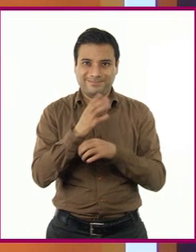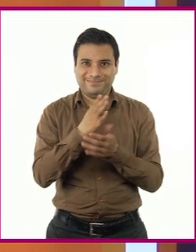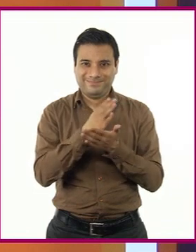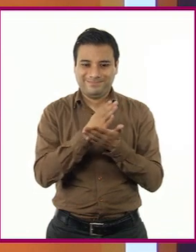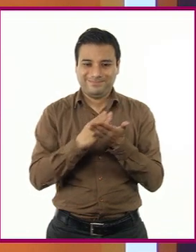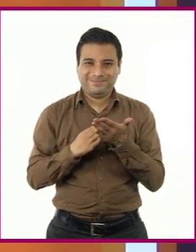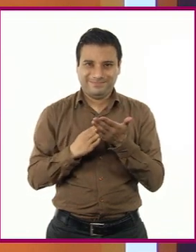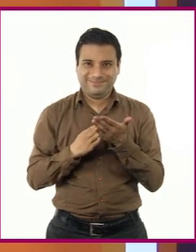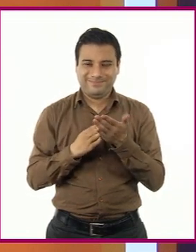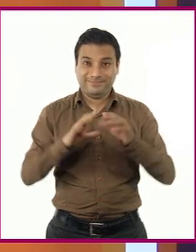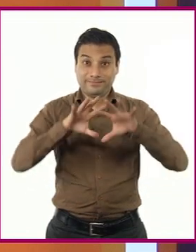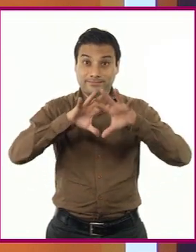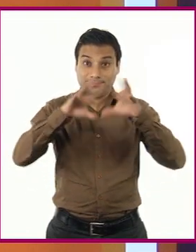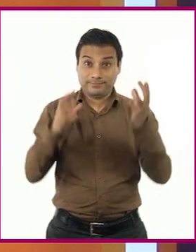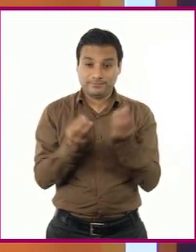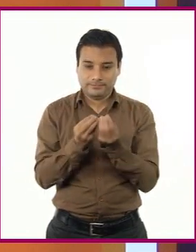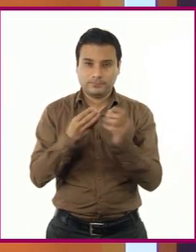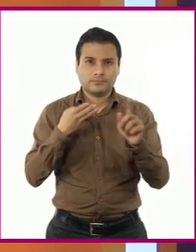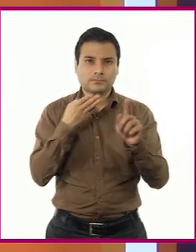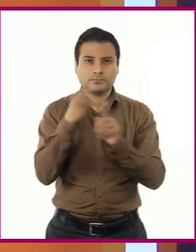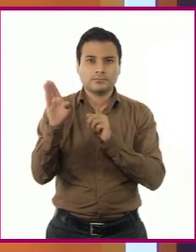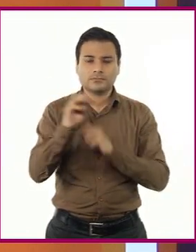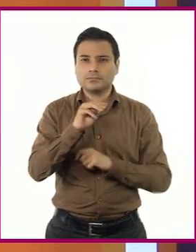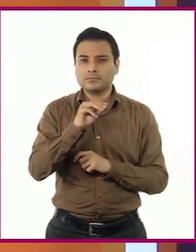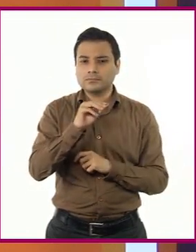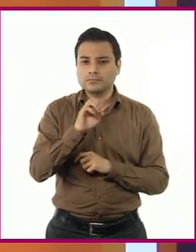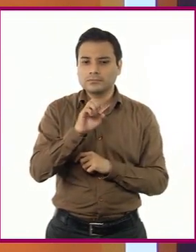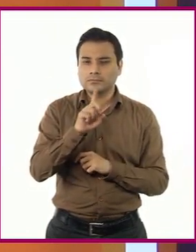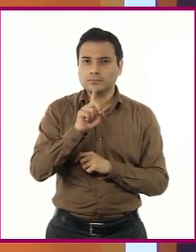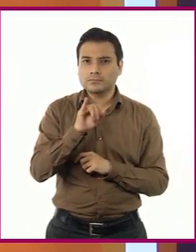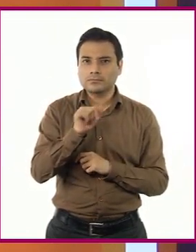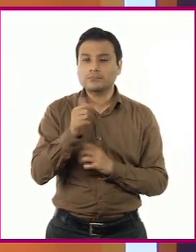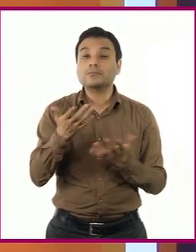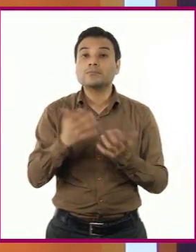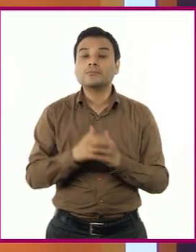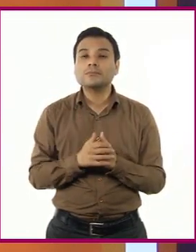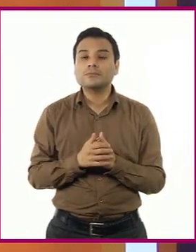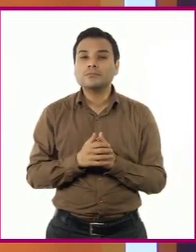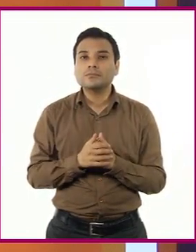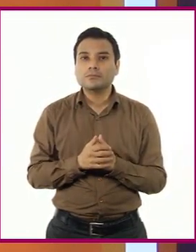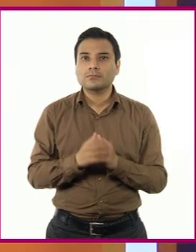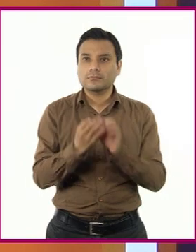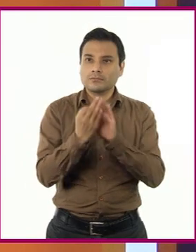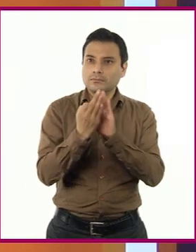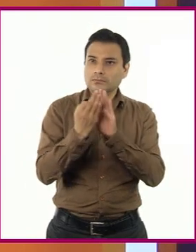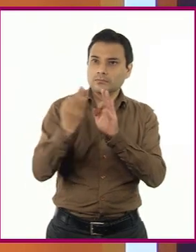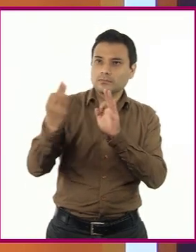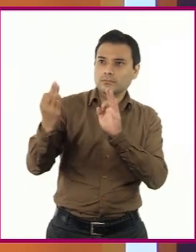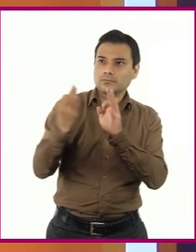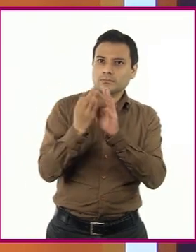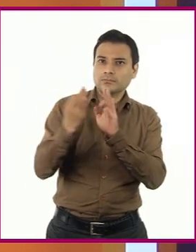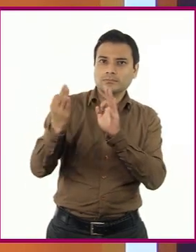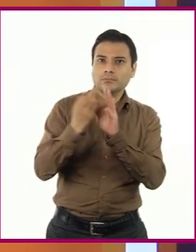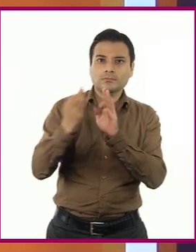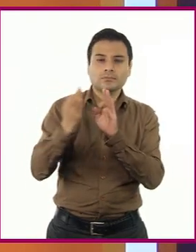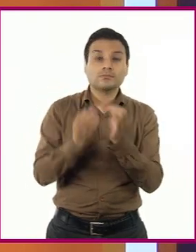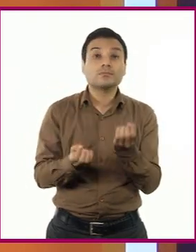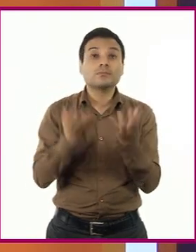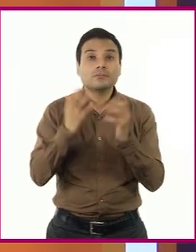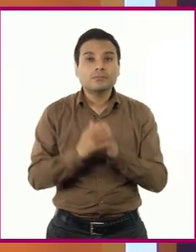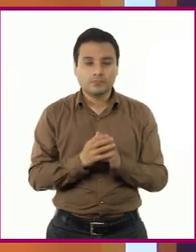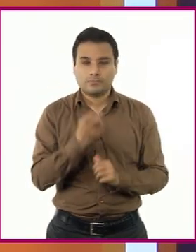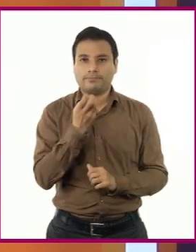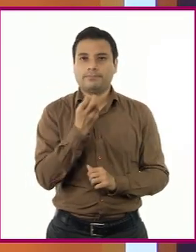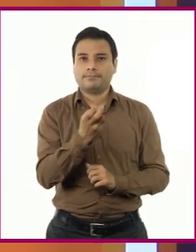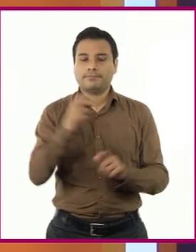datos y la desviación media nos da la información sobre qué tan lejos se encuentran en